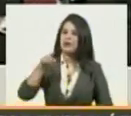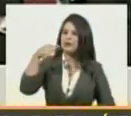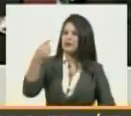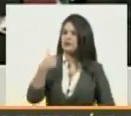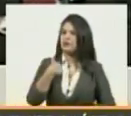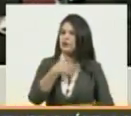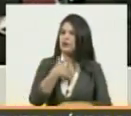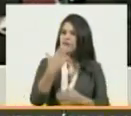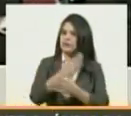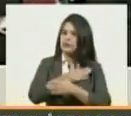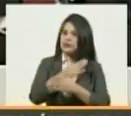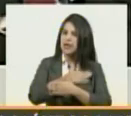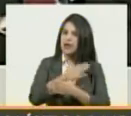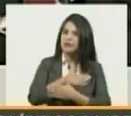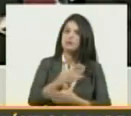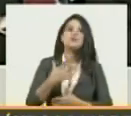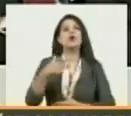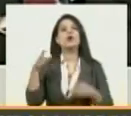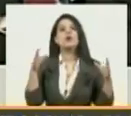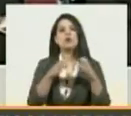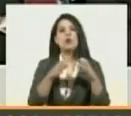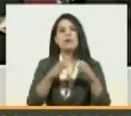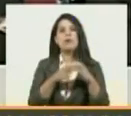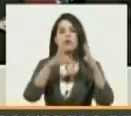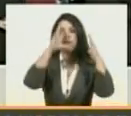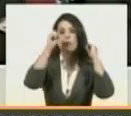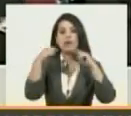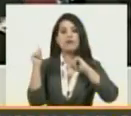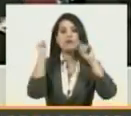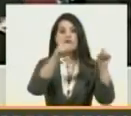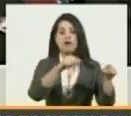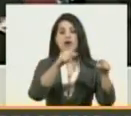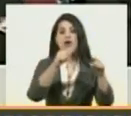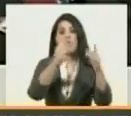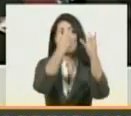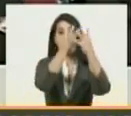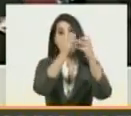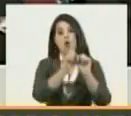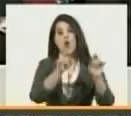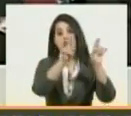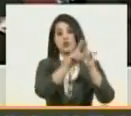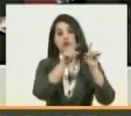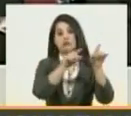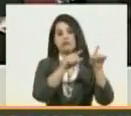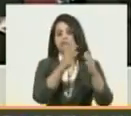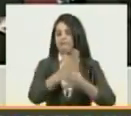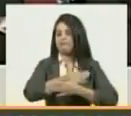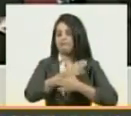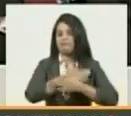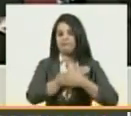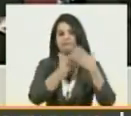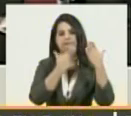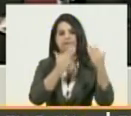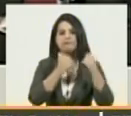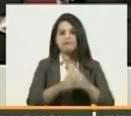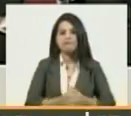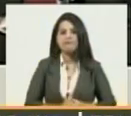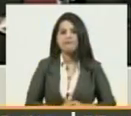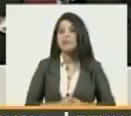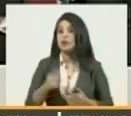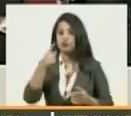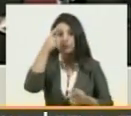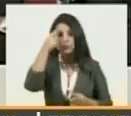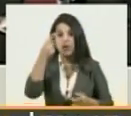felicitar a nuestra misión diplomática en la Organización de las Naciones Unidas, en medio de una arremetida